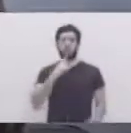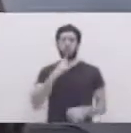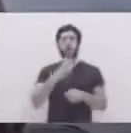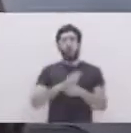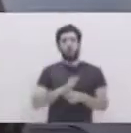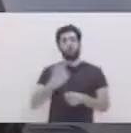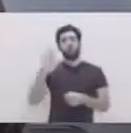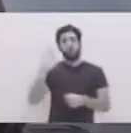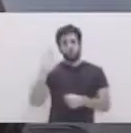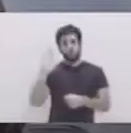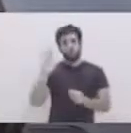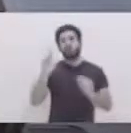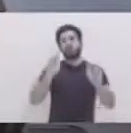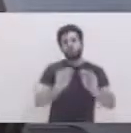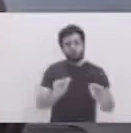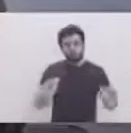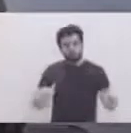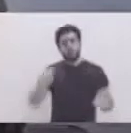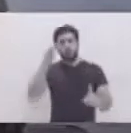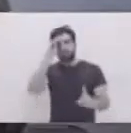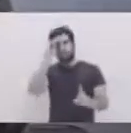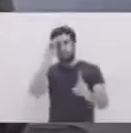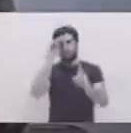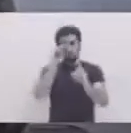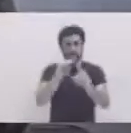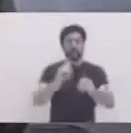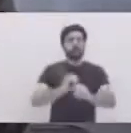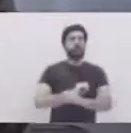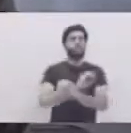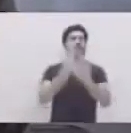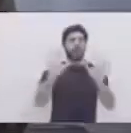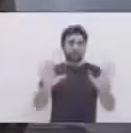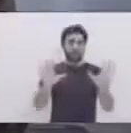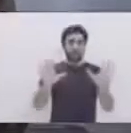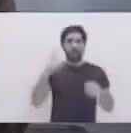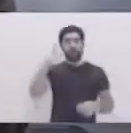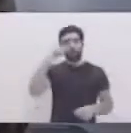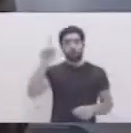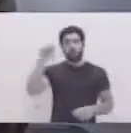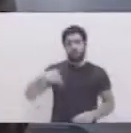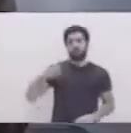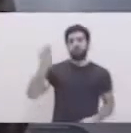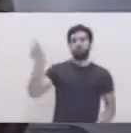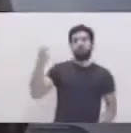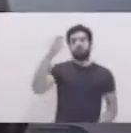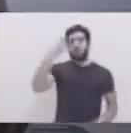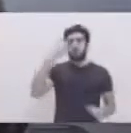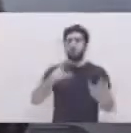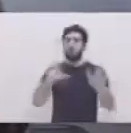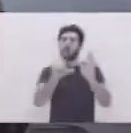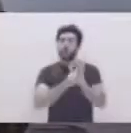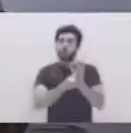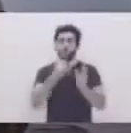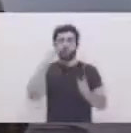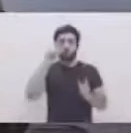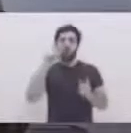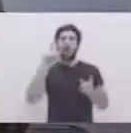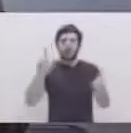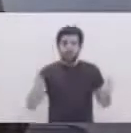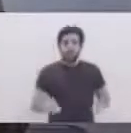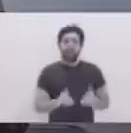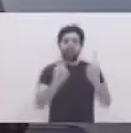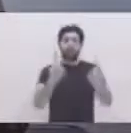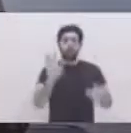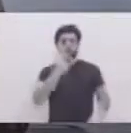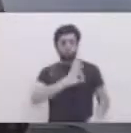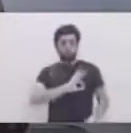compromiso con el desarrollo humano desde la infancia, con metas claras plasmadas en la Política General de Gobierno, en su pilar